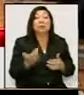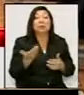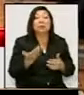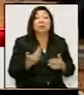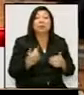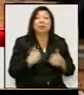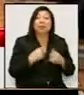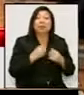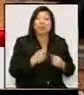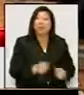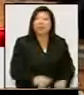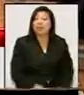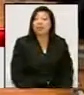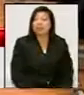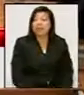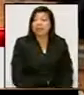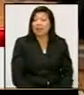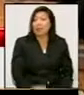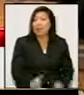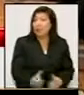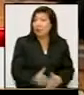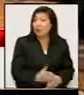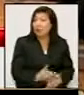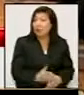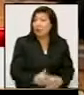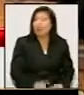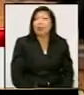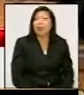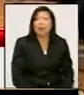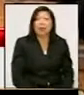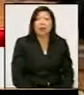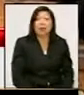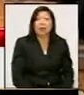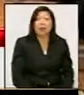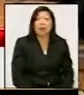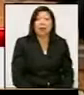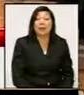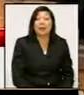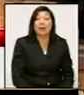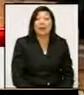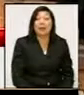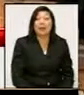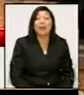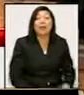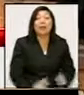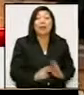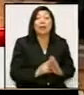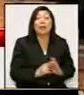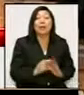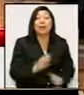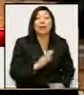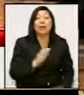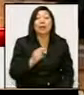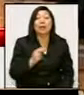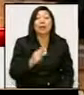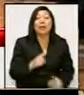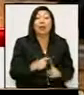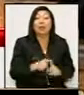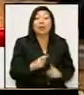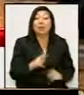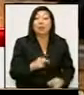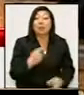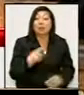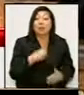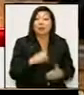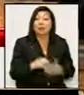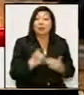de ampliarse su participación y luego sí dar tal vez la participación a los representantes de Canatur para poder concluir con